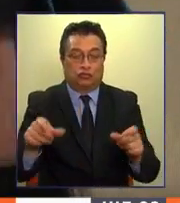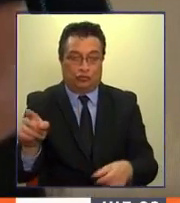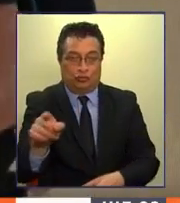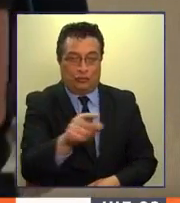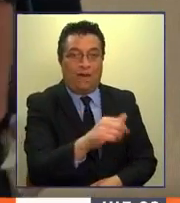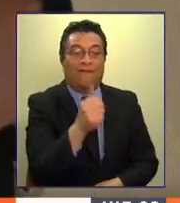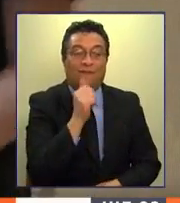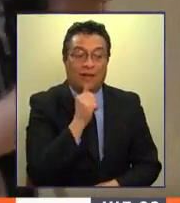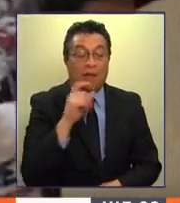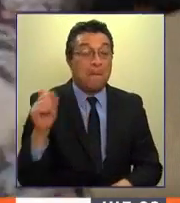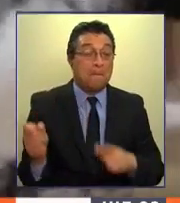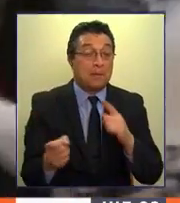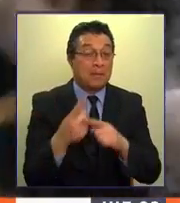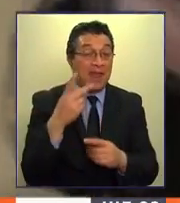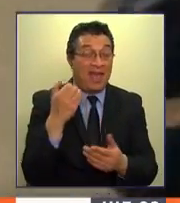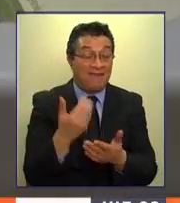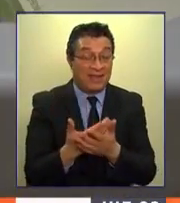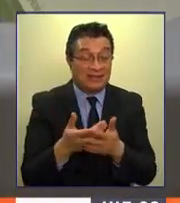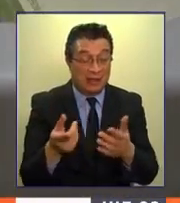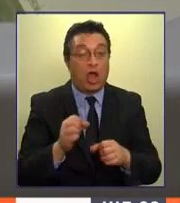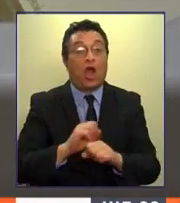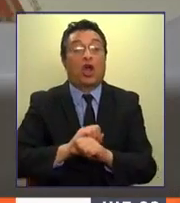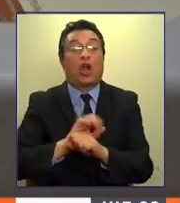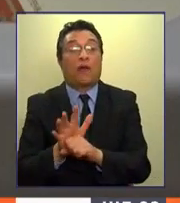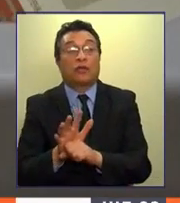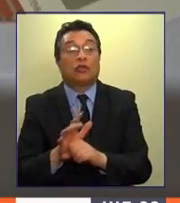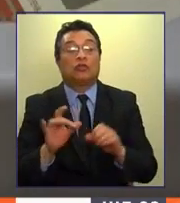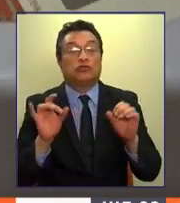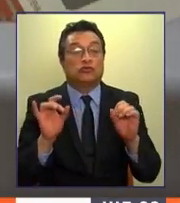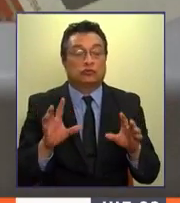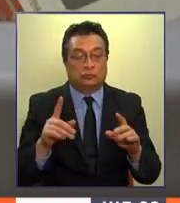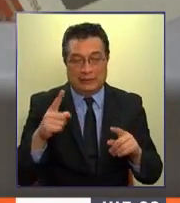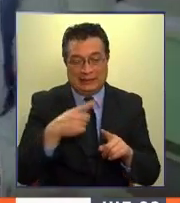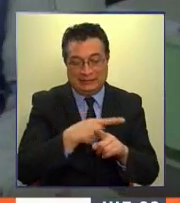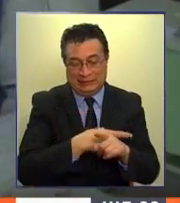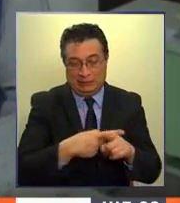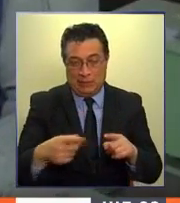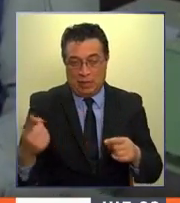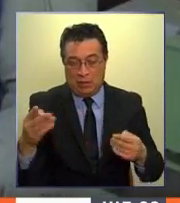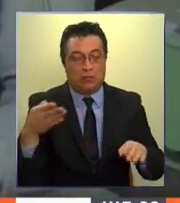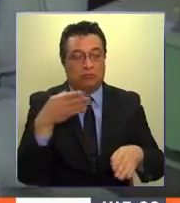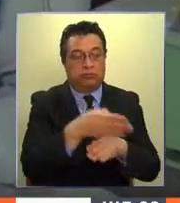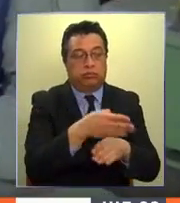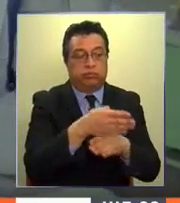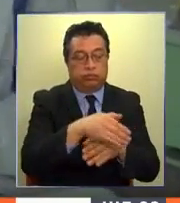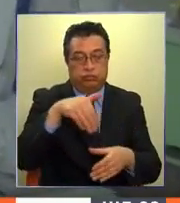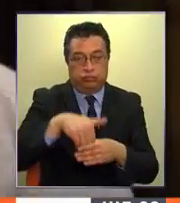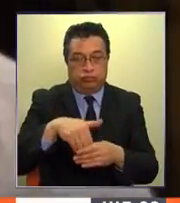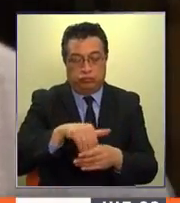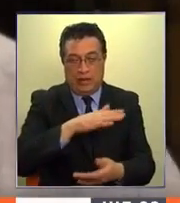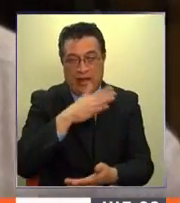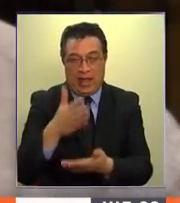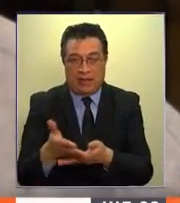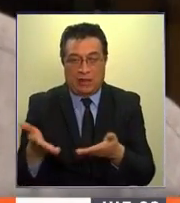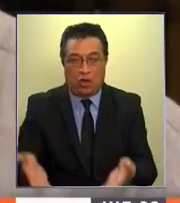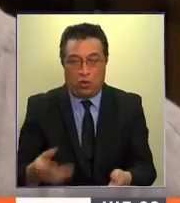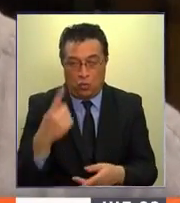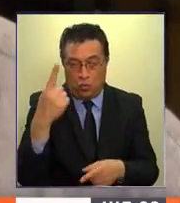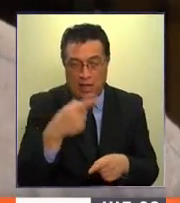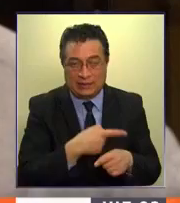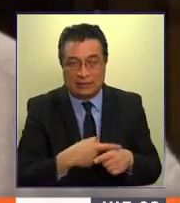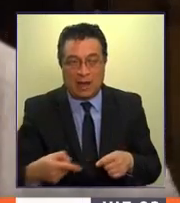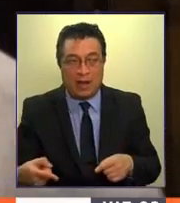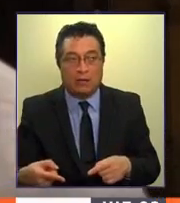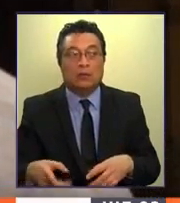por primera vez y a causa del coronavirus tuvo una semana completa para acudir a las urnas hasta hoy. Creo